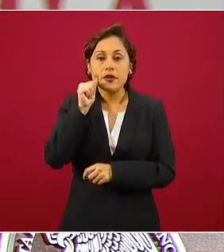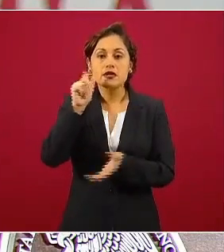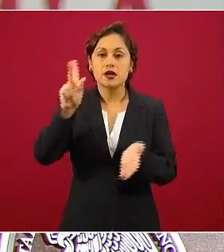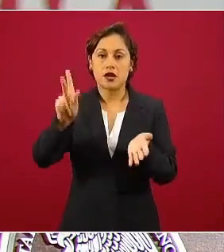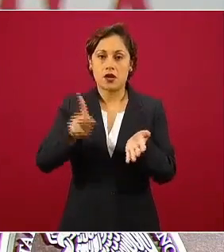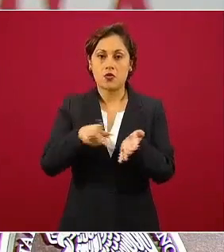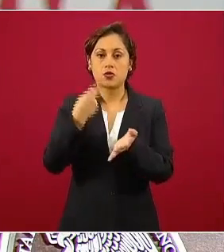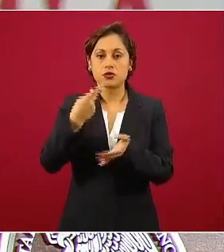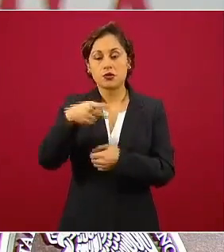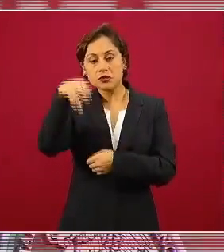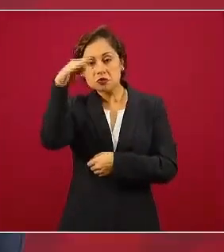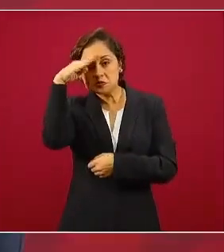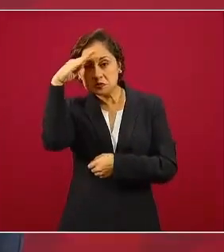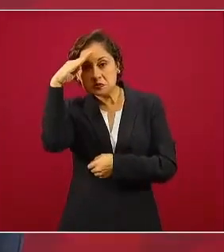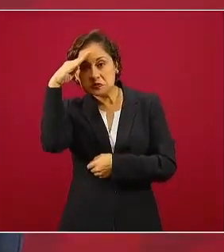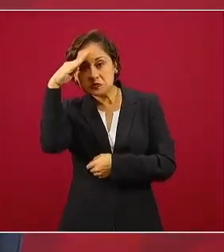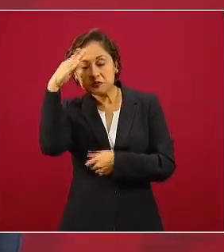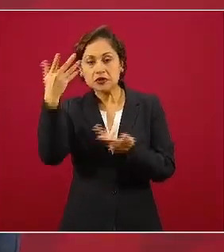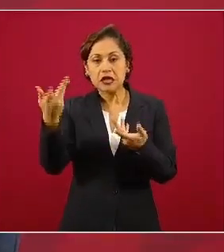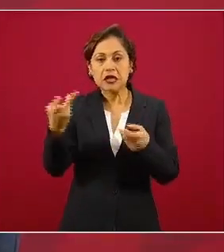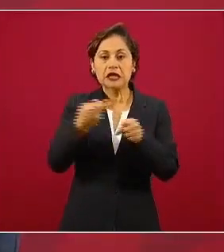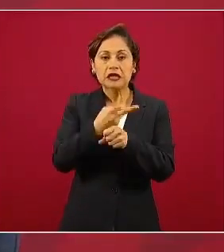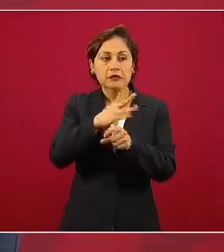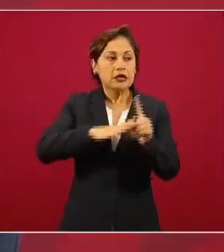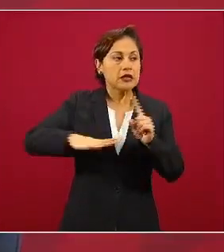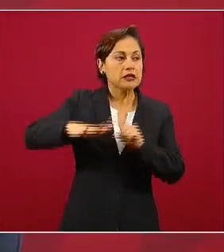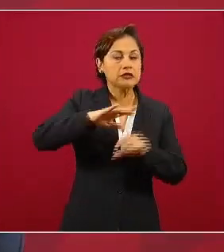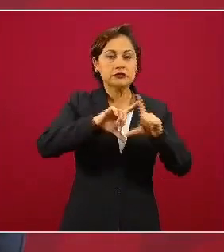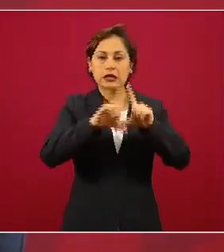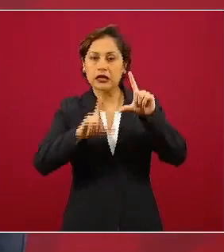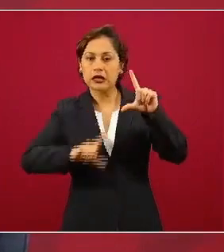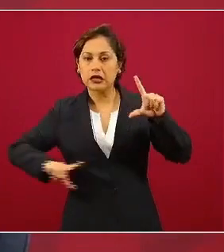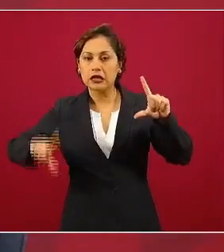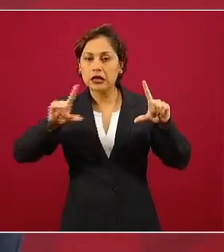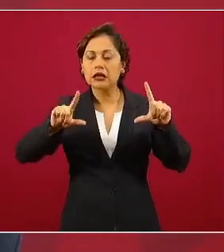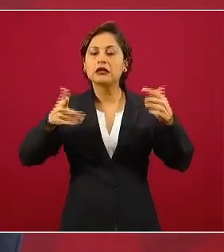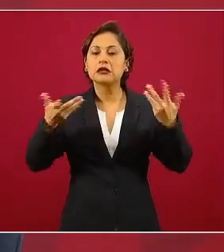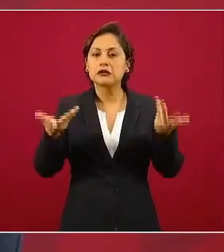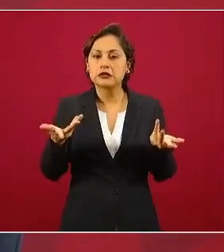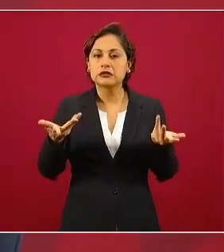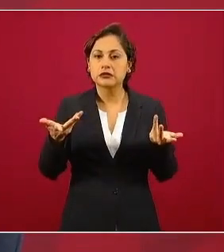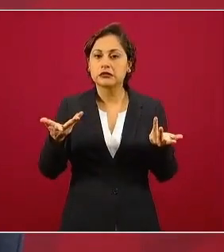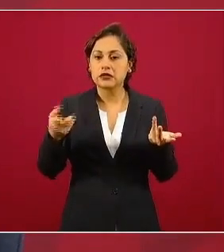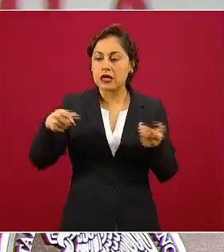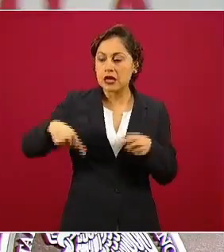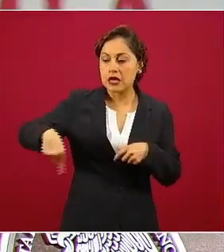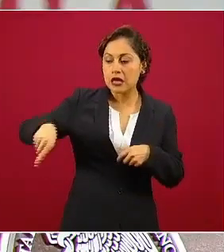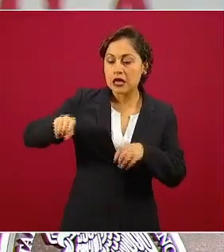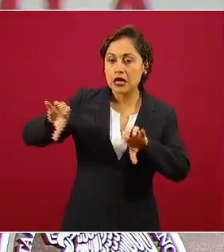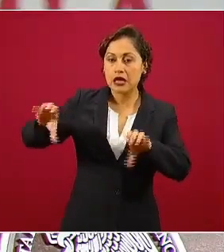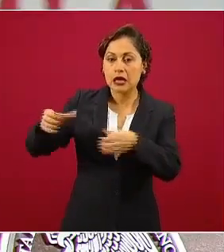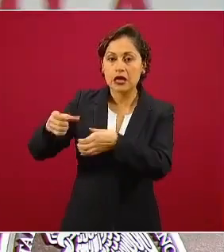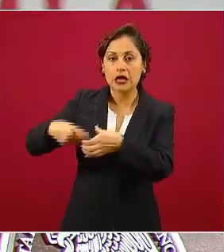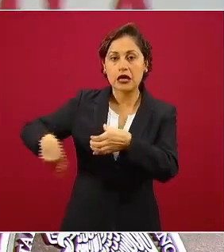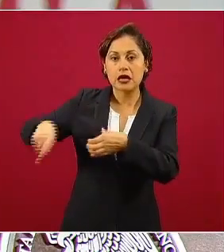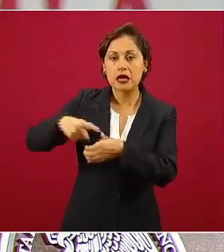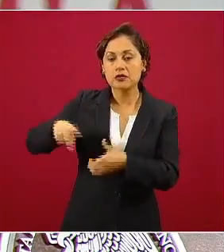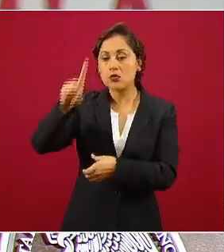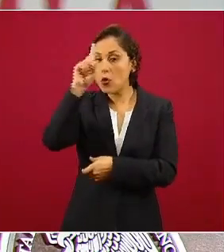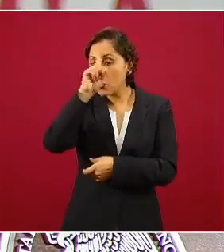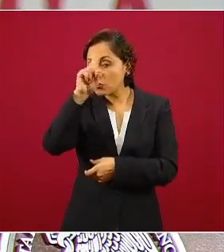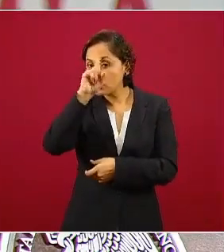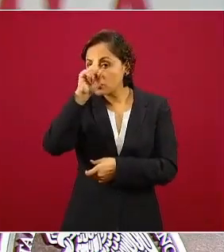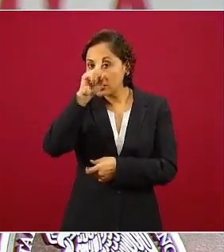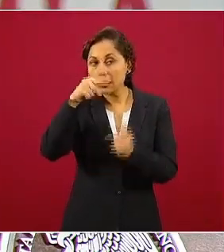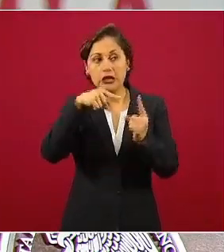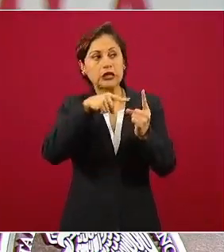valoración sobre lo que está pasando en el país y ellos son los que me recomiendan y también